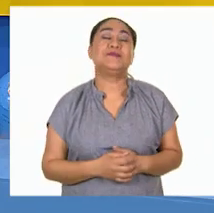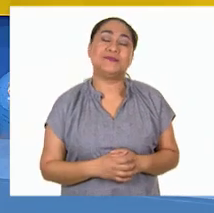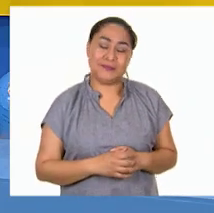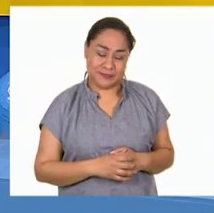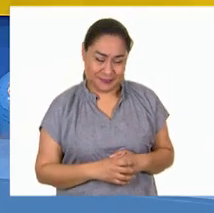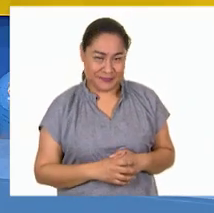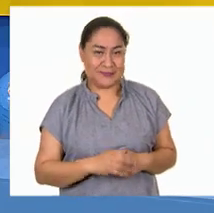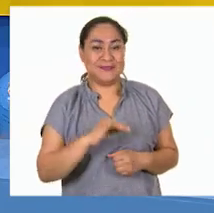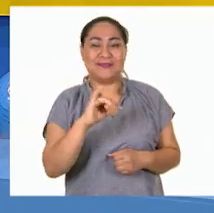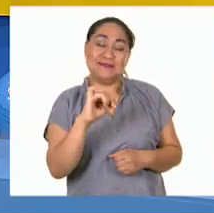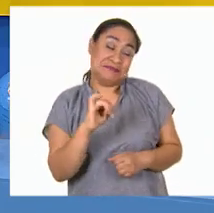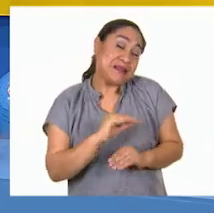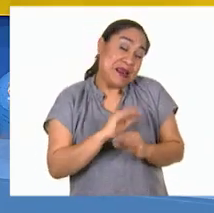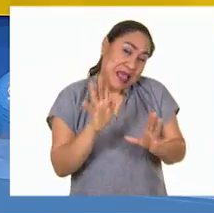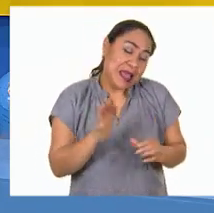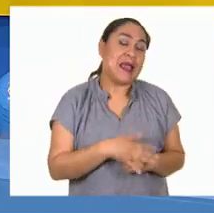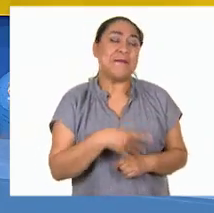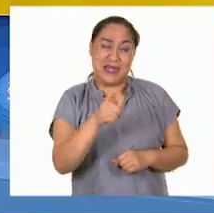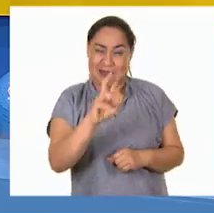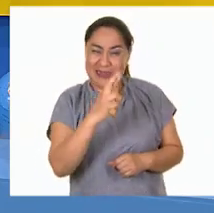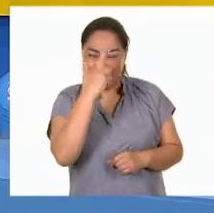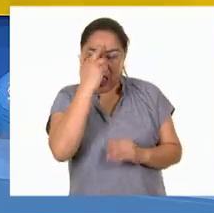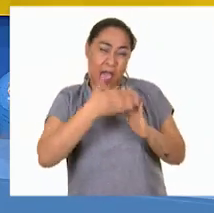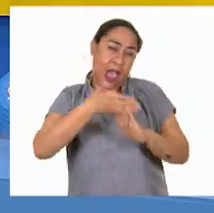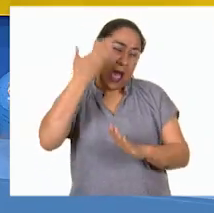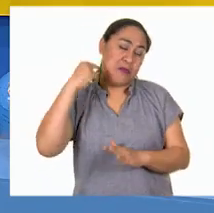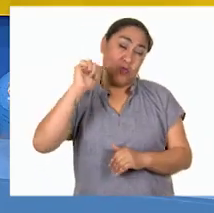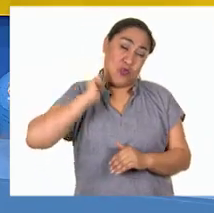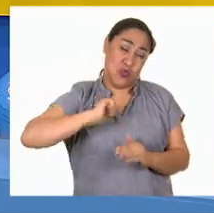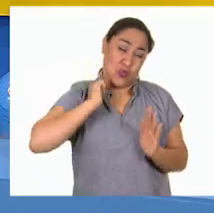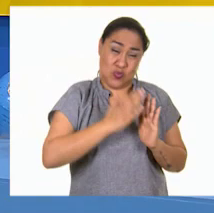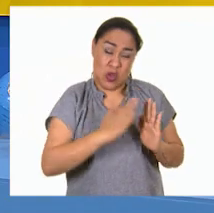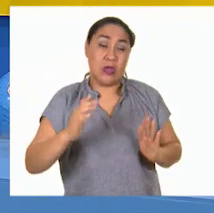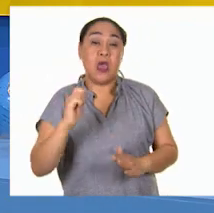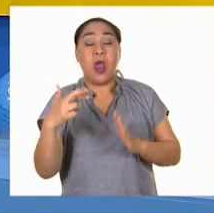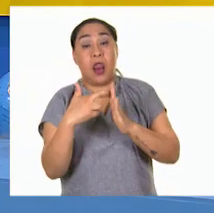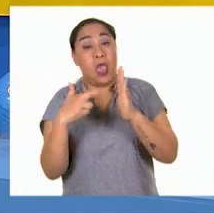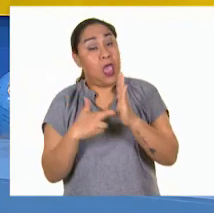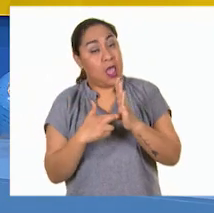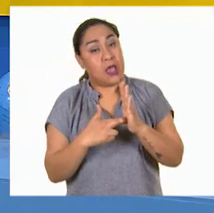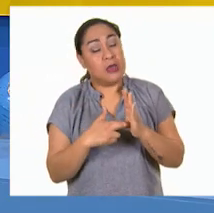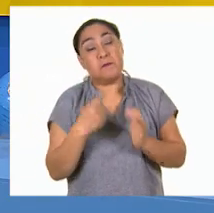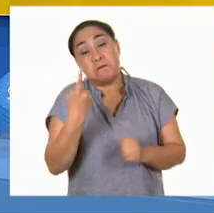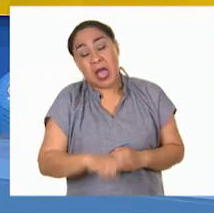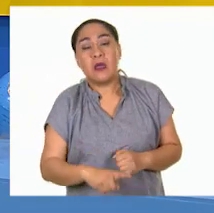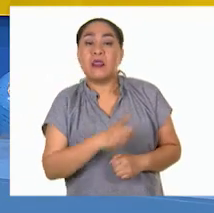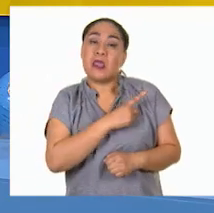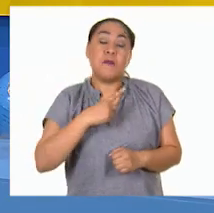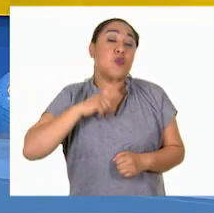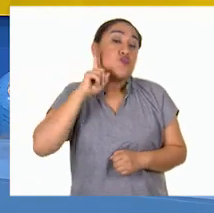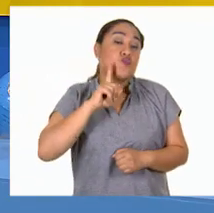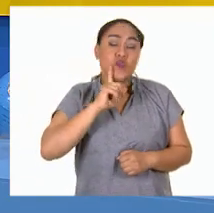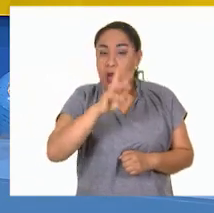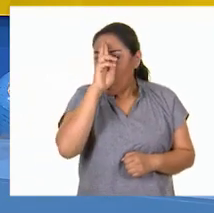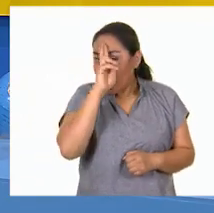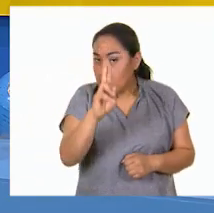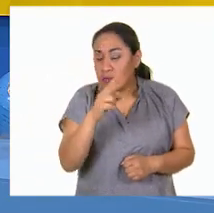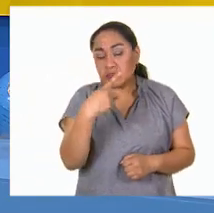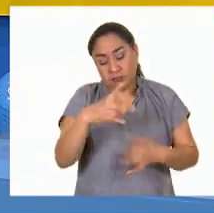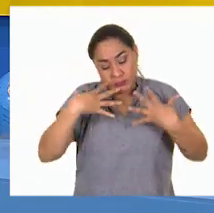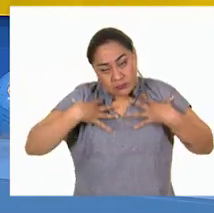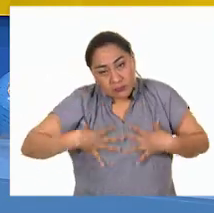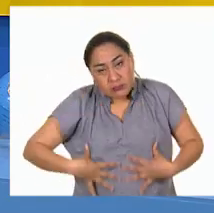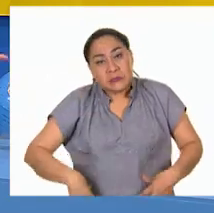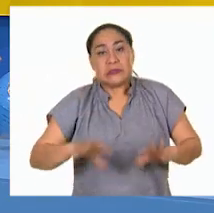Claro, pero bueno, recuerden que durante esa época las reglas sociales dictaban que las mujeres debían respetar las formas tradicionales de